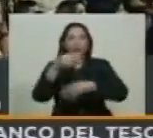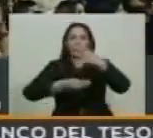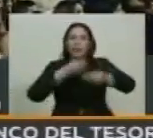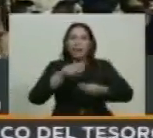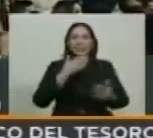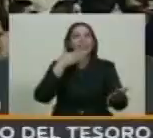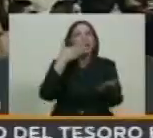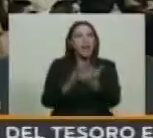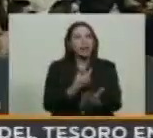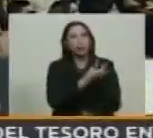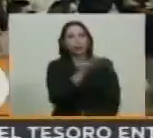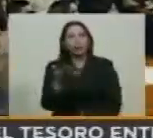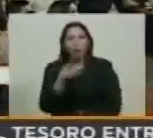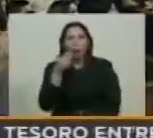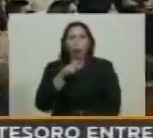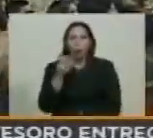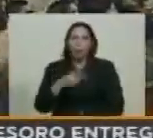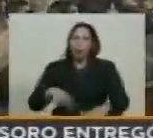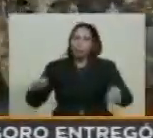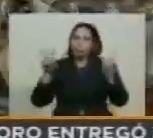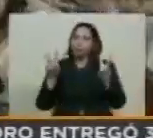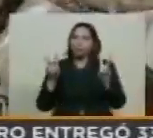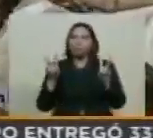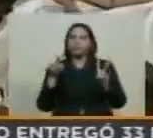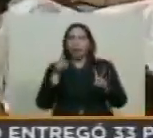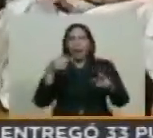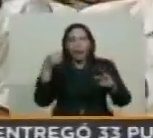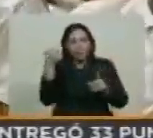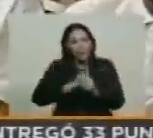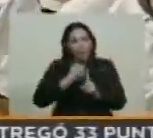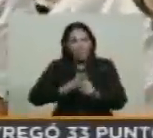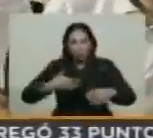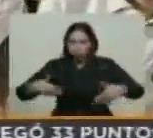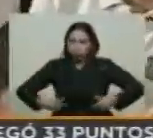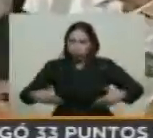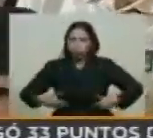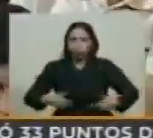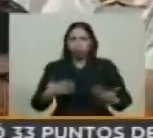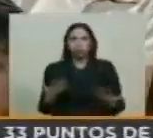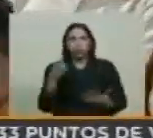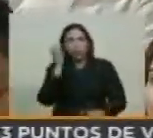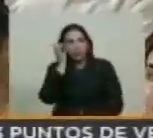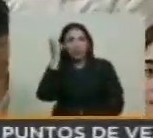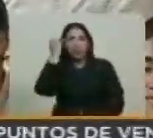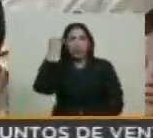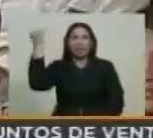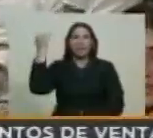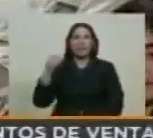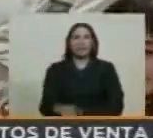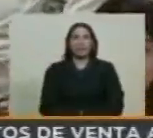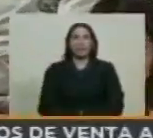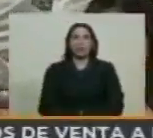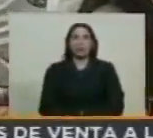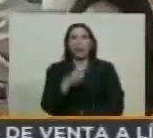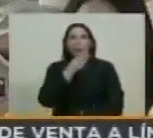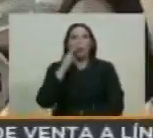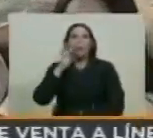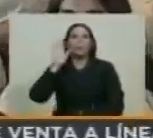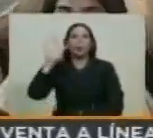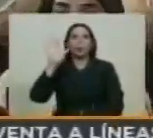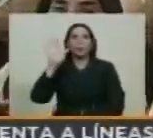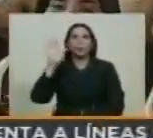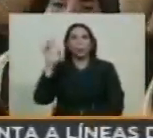gracias a ustedes, a su valentía, a su empeño, a su inteligencia y a su compromiso